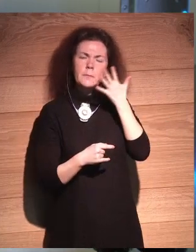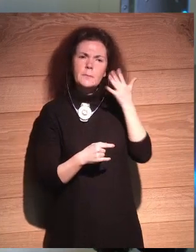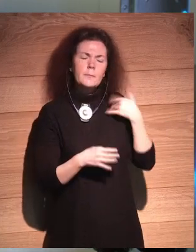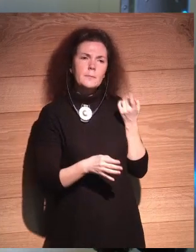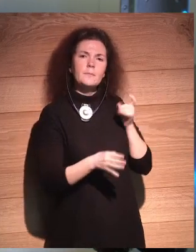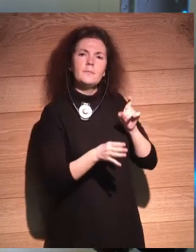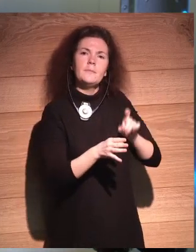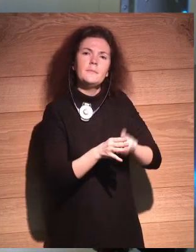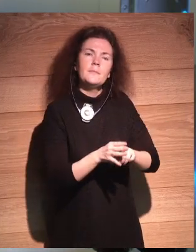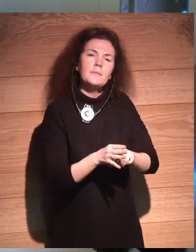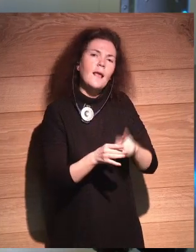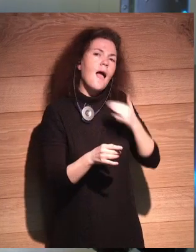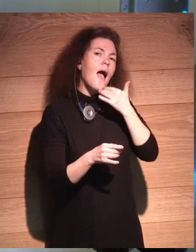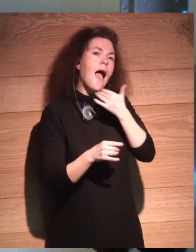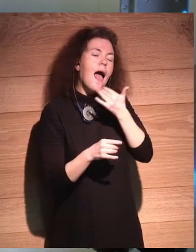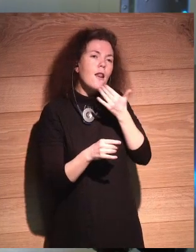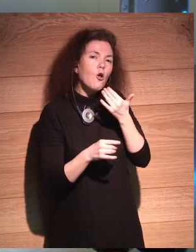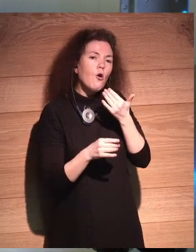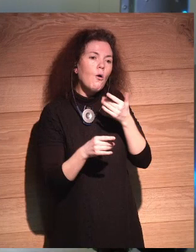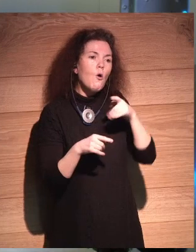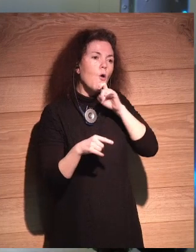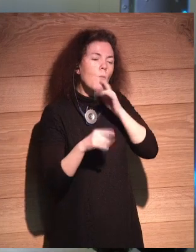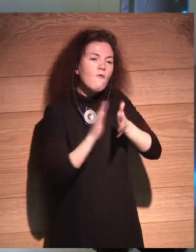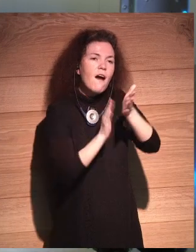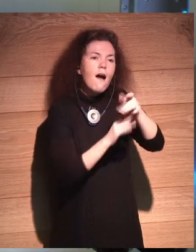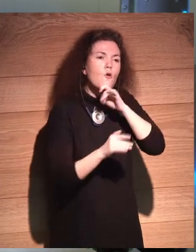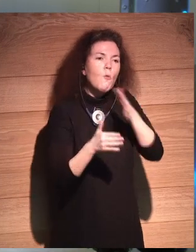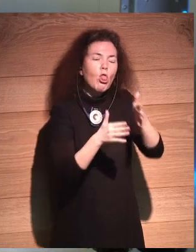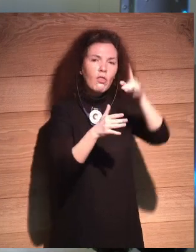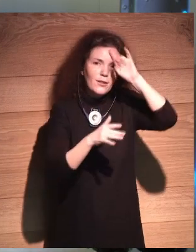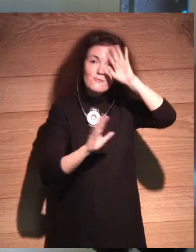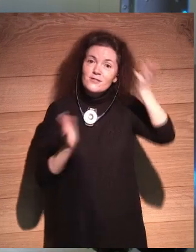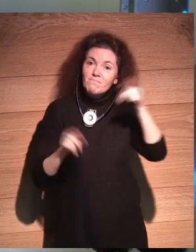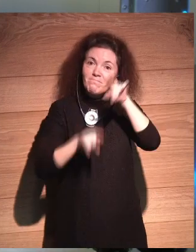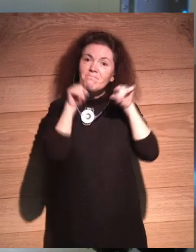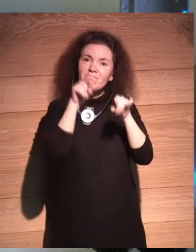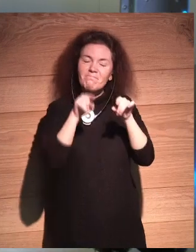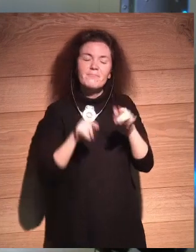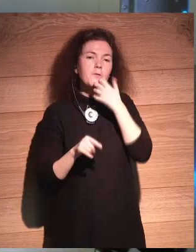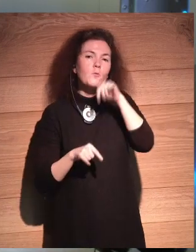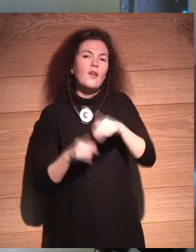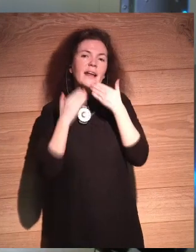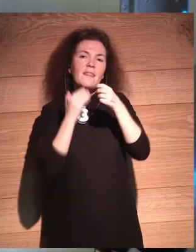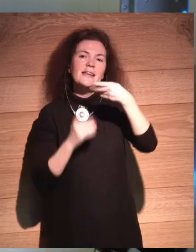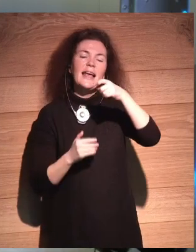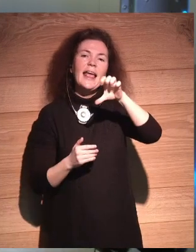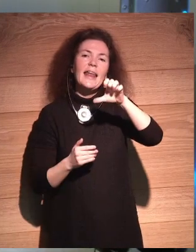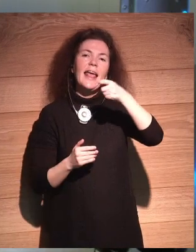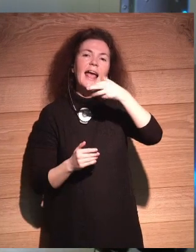participar en algo que no se sabe nunca por dónde va a ir, ¿no? Hoy, por ejemplo, gracias a Ger y a Erling,